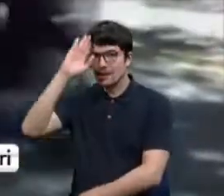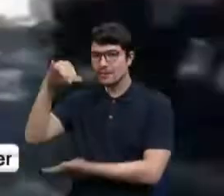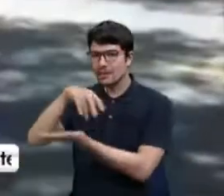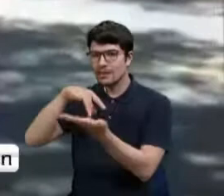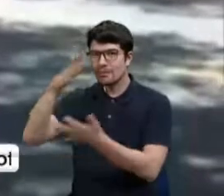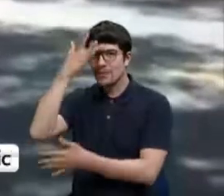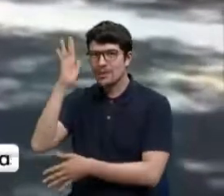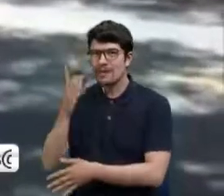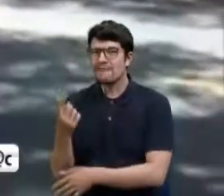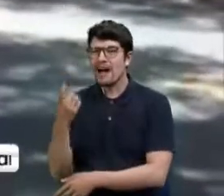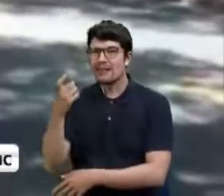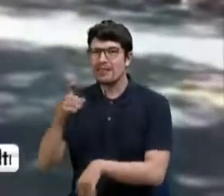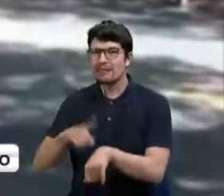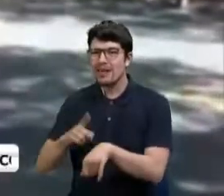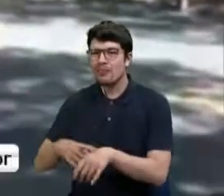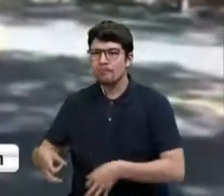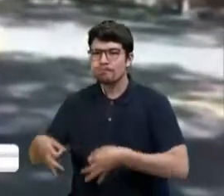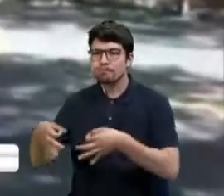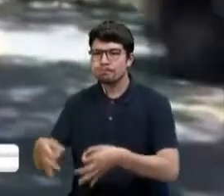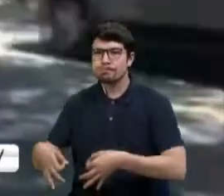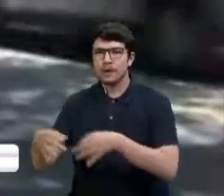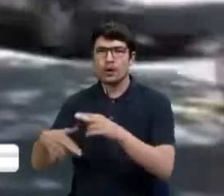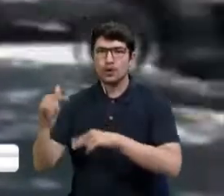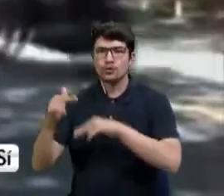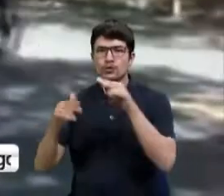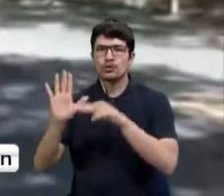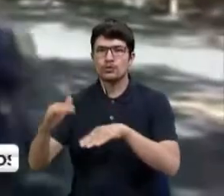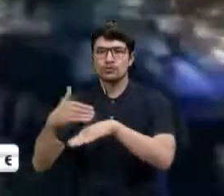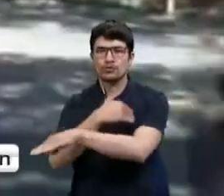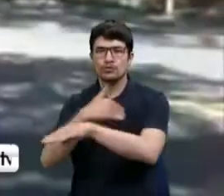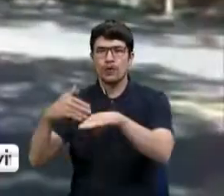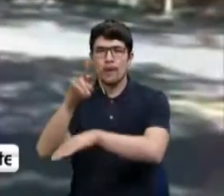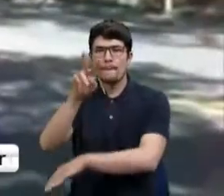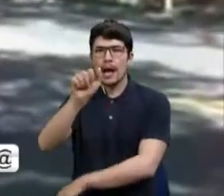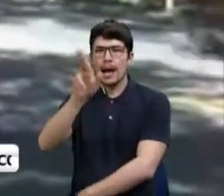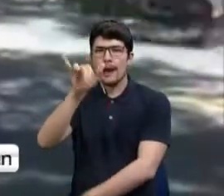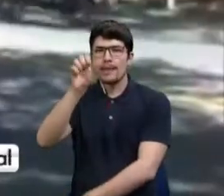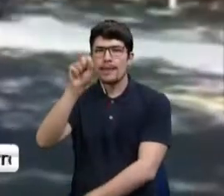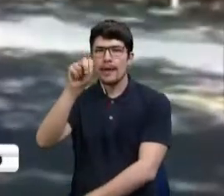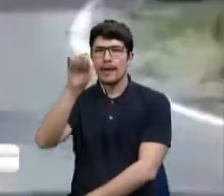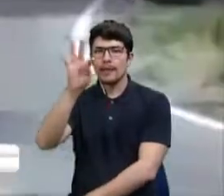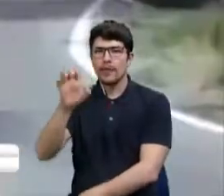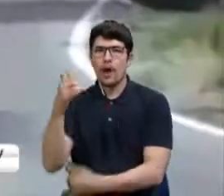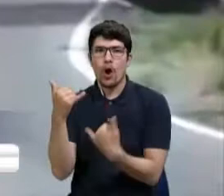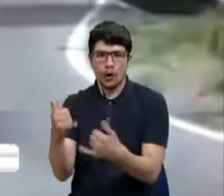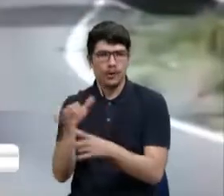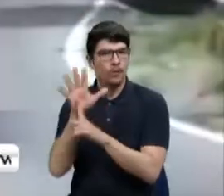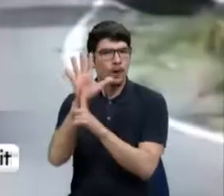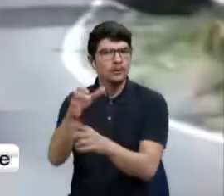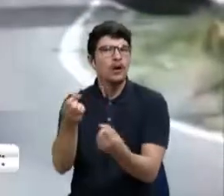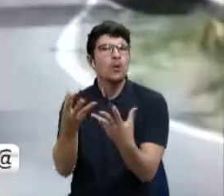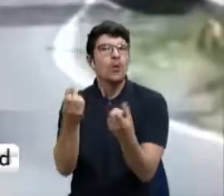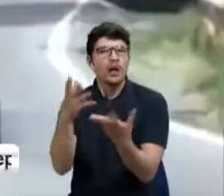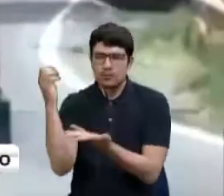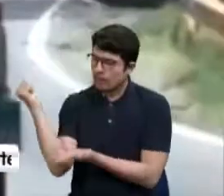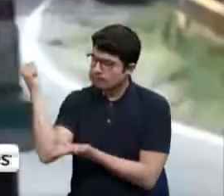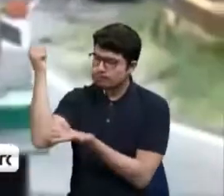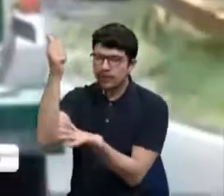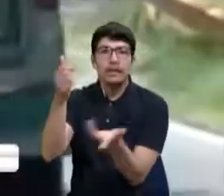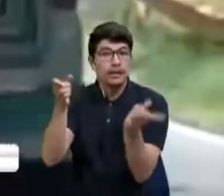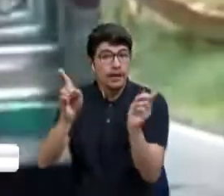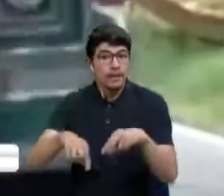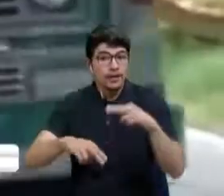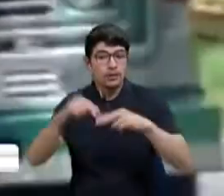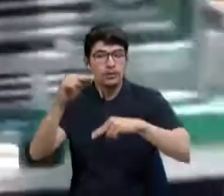las demoras en la ejecución del proyecto de la variante. Hoy les presentaremos el monto destinado a este proyecto y las obras